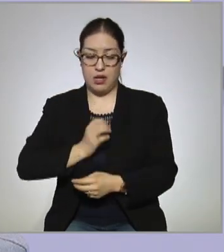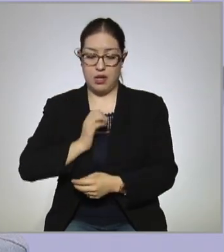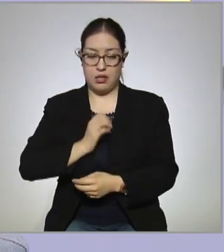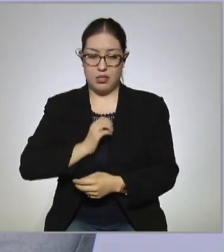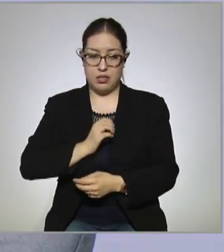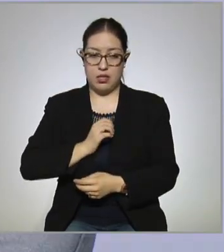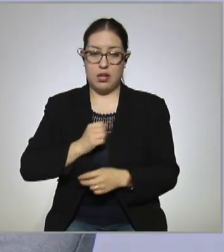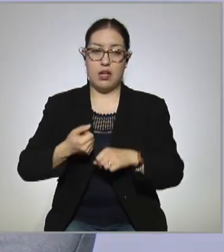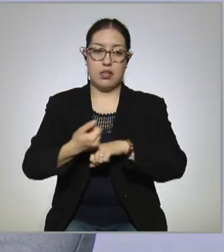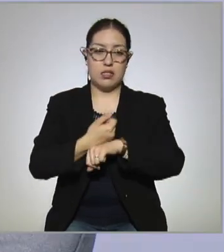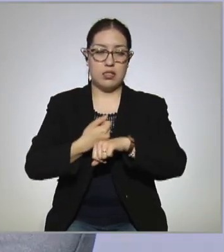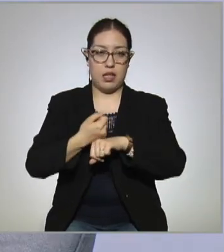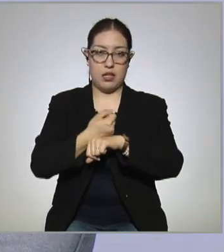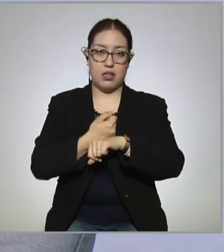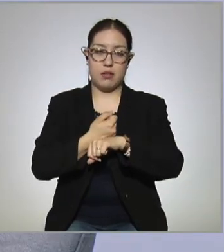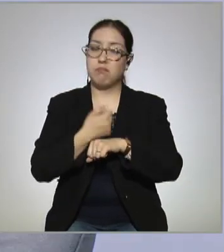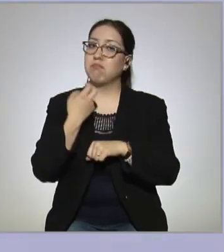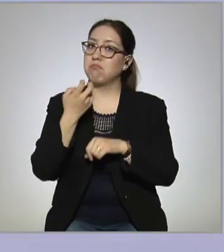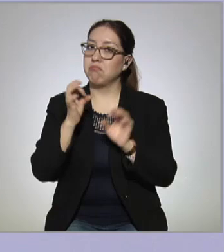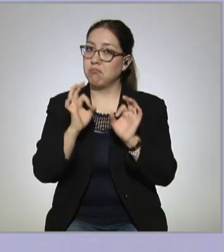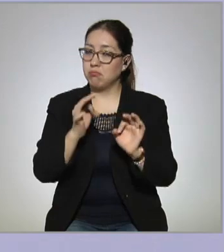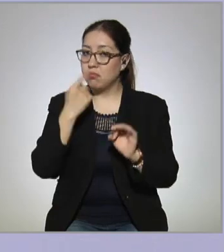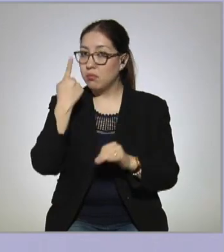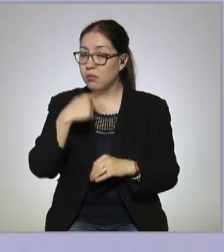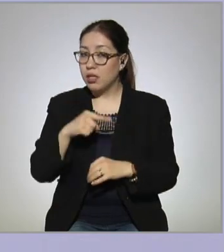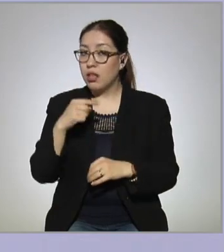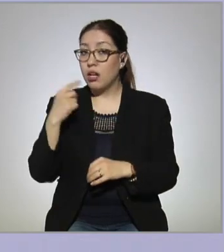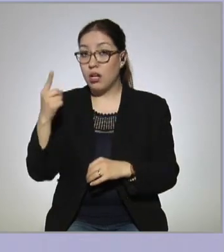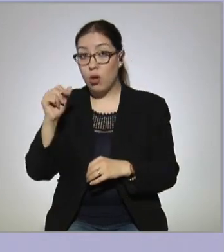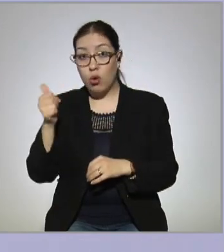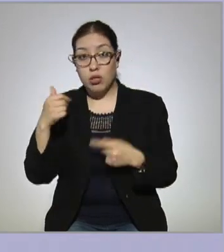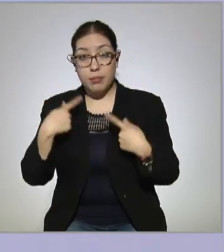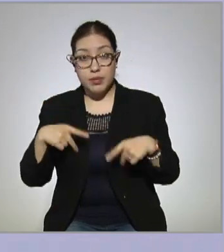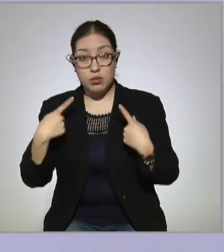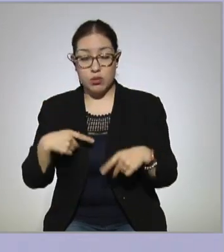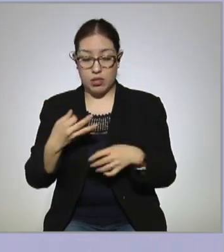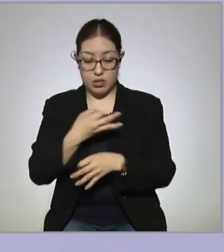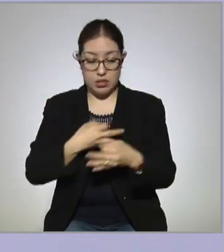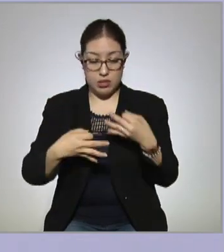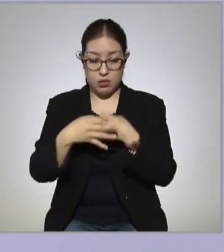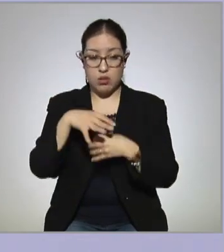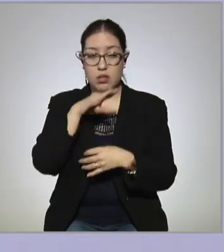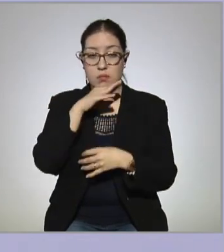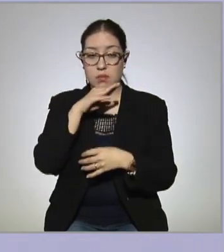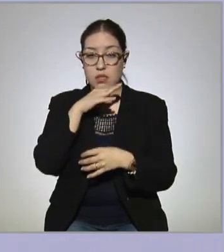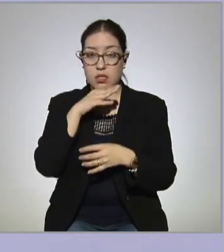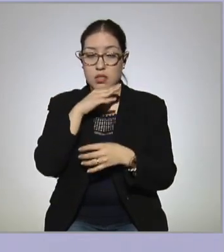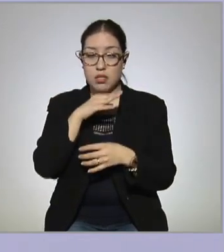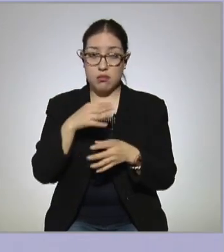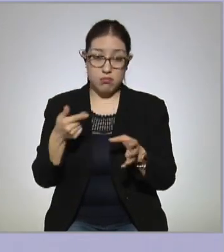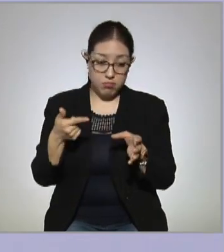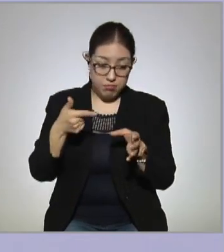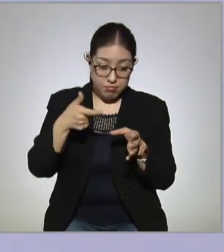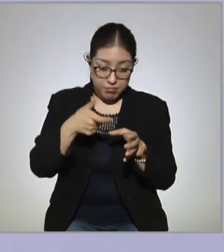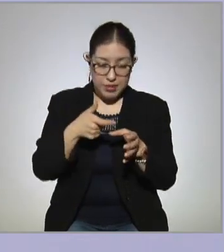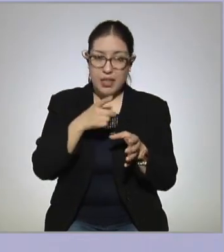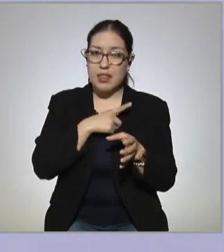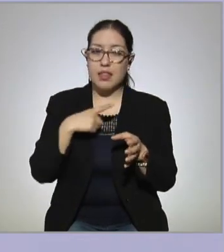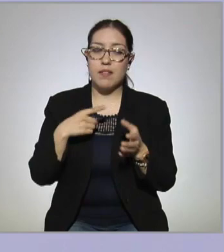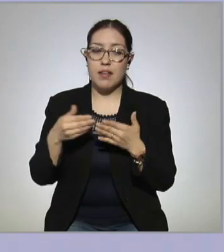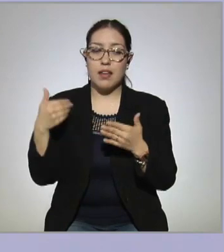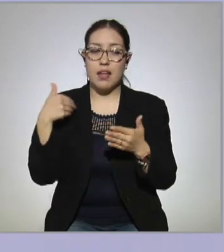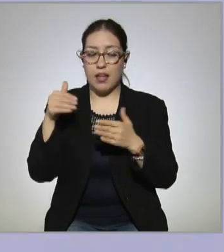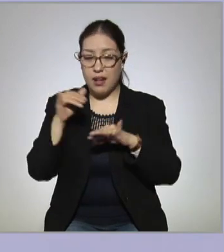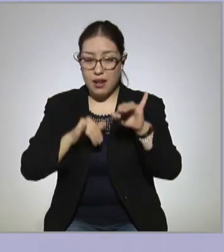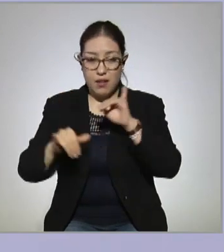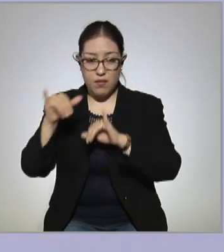hematológicos, las células madre. Y que para que alguien te ponga células madre, que ahora las ves anunciadas por todos lados, tienen que tener un laboratorio que cuesta alrededor de